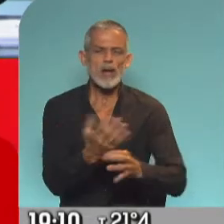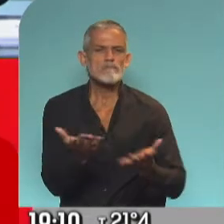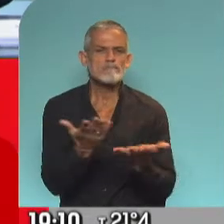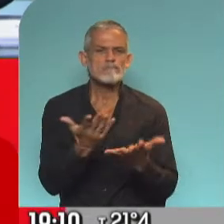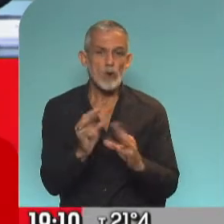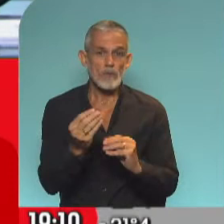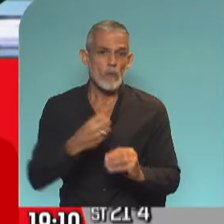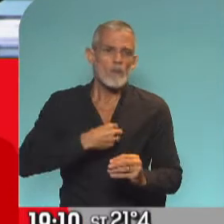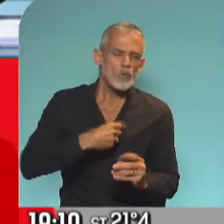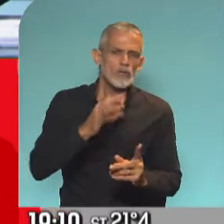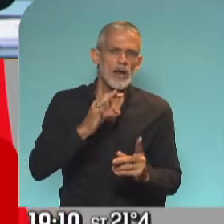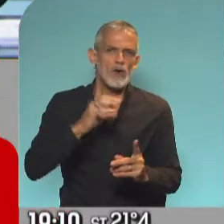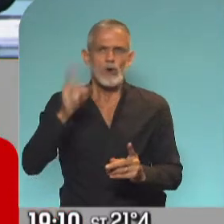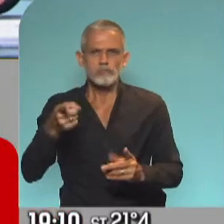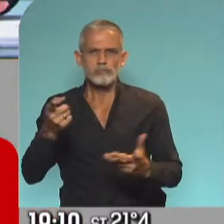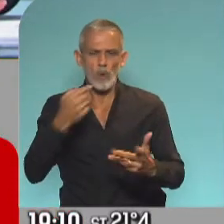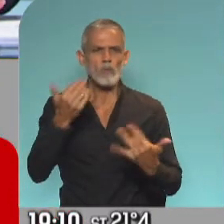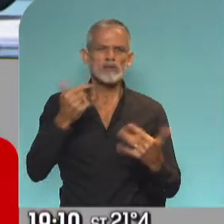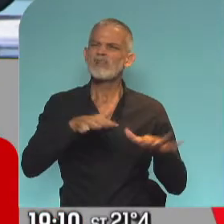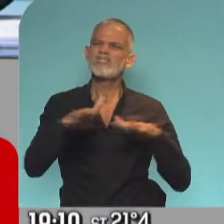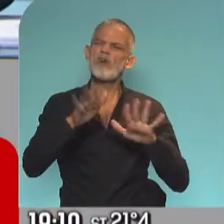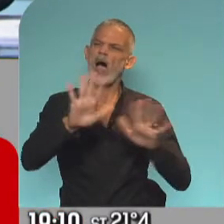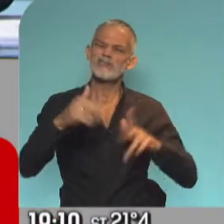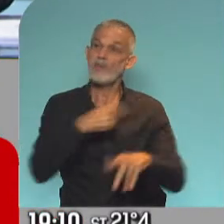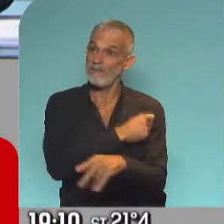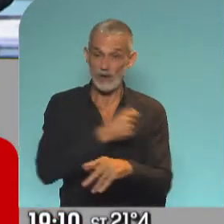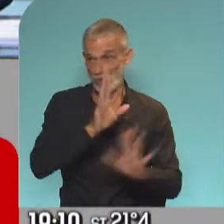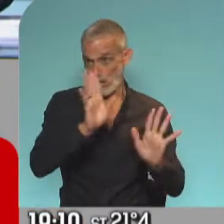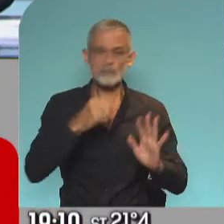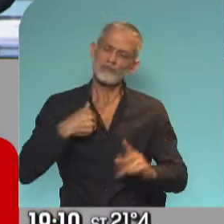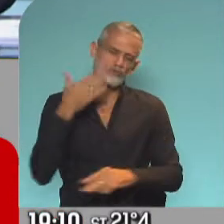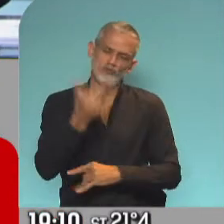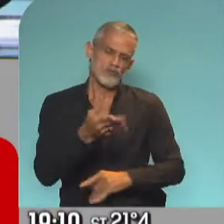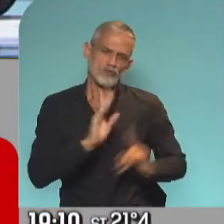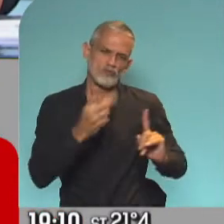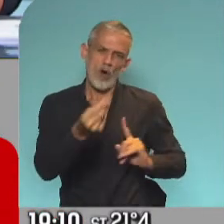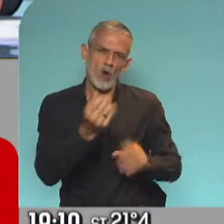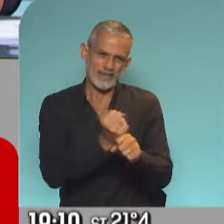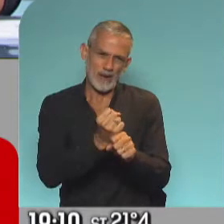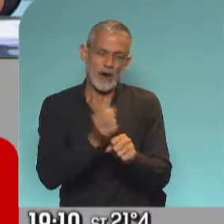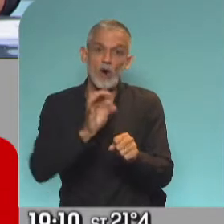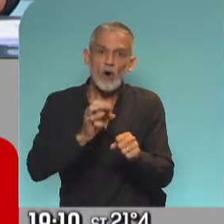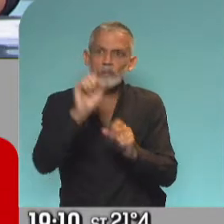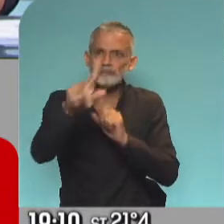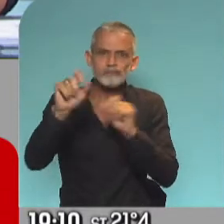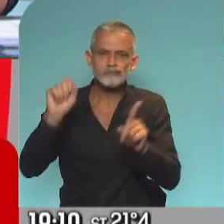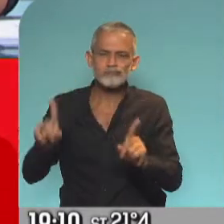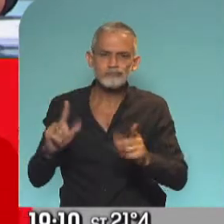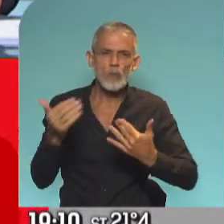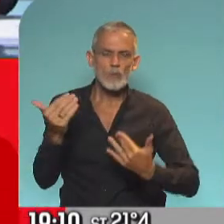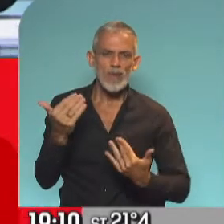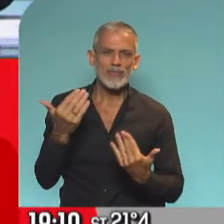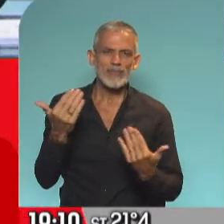va a ser voluntario? ¿Van a poder decir, no, en una situación así, sin vacuna no vamos? ¿O cada distrito, cada jurisdicción va a poder